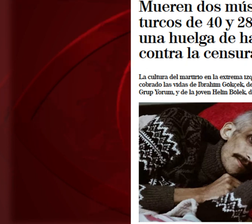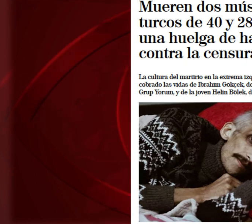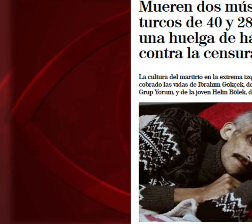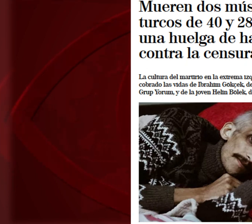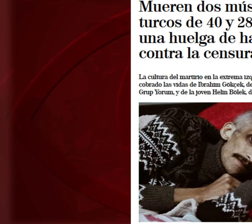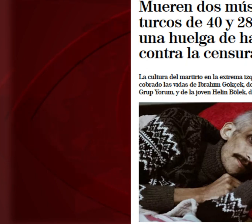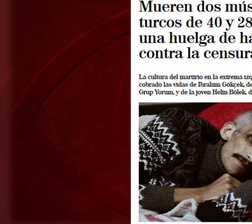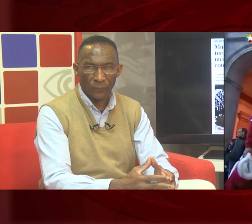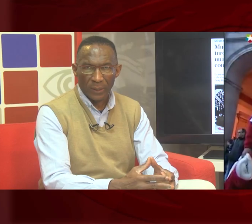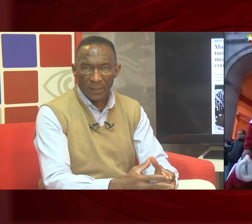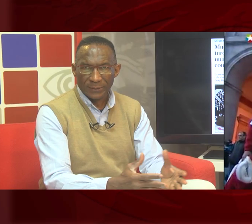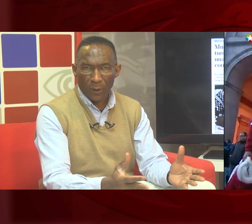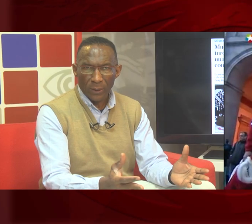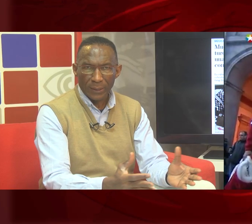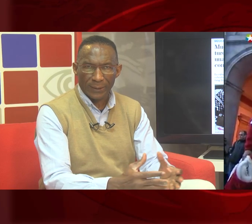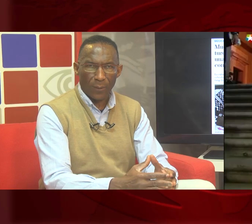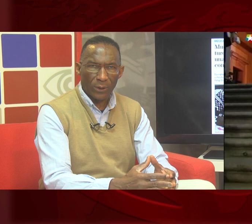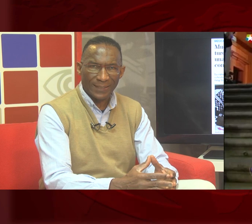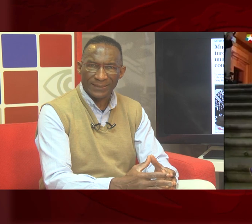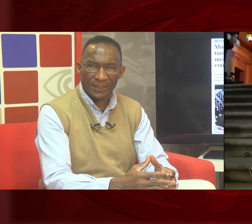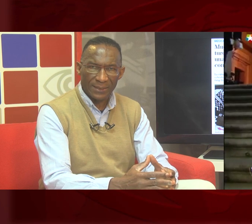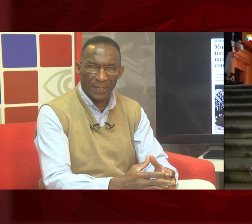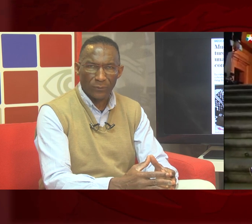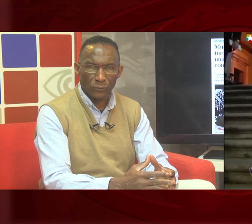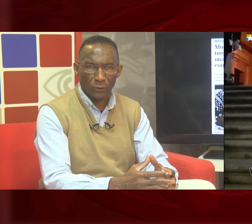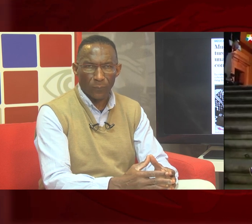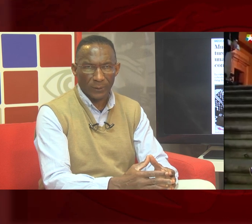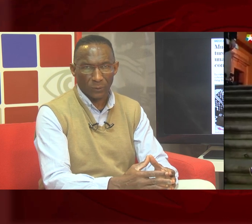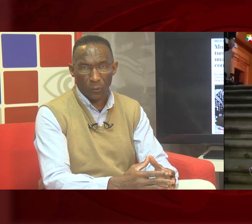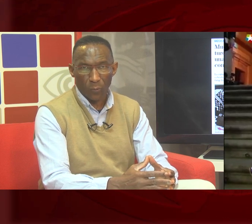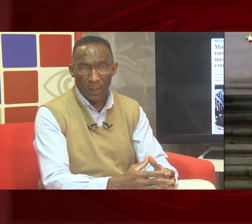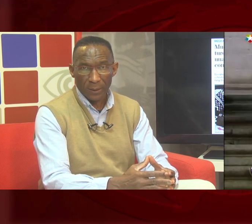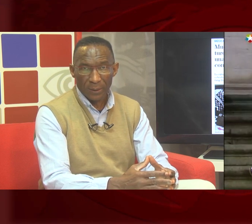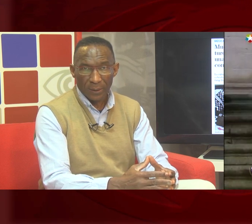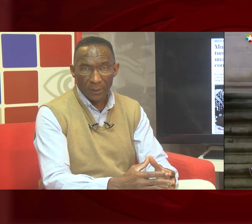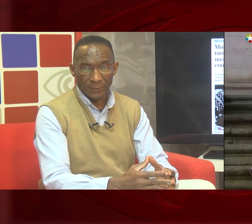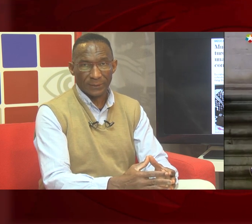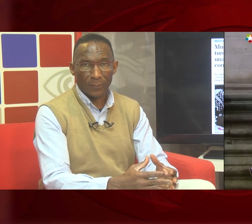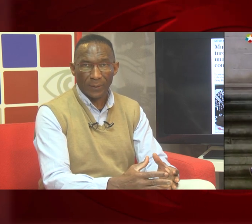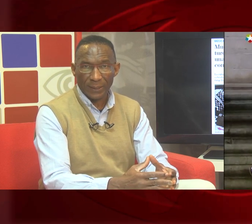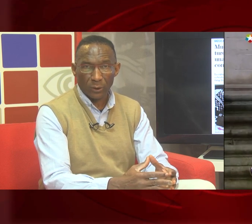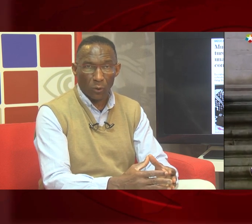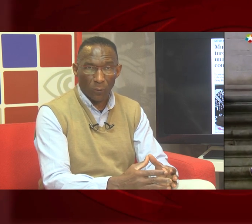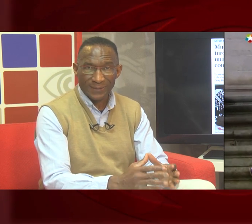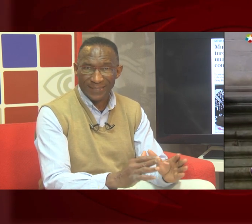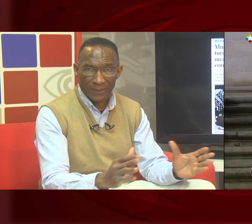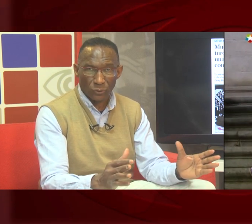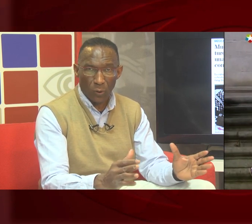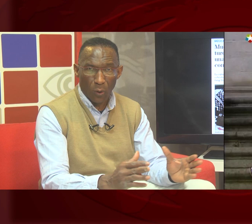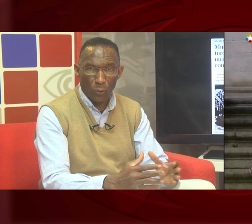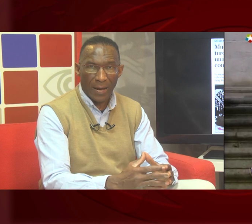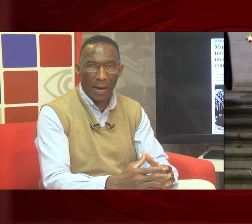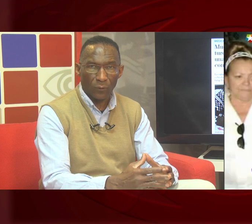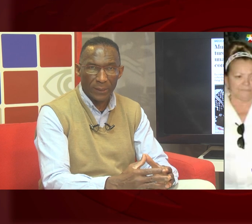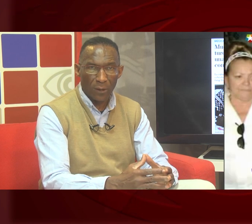explicaba el diario español El Mundo. ¿Se acuerdan de la muerte hace 10 años de un preso en Cuba? El sistema mediático global se